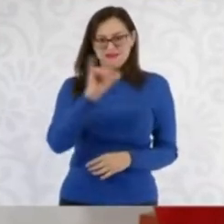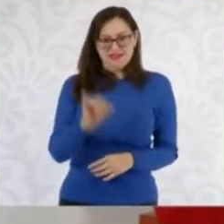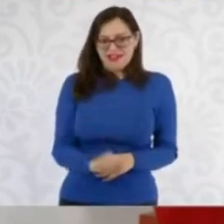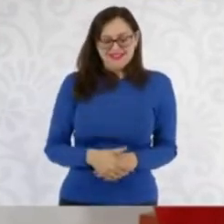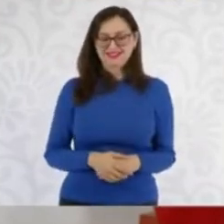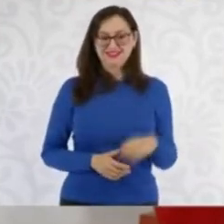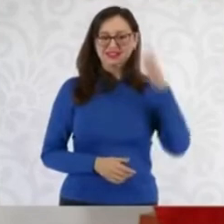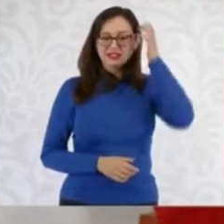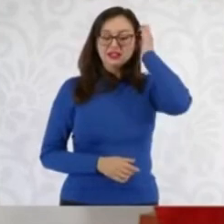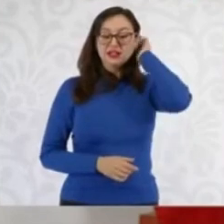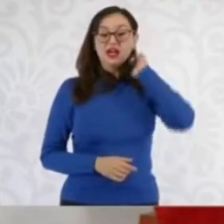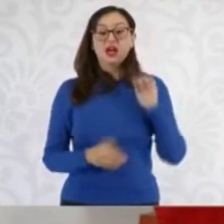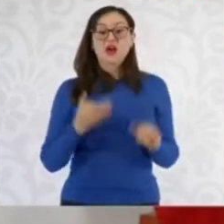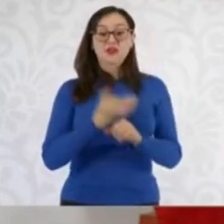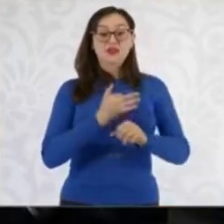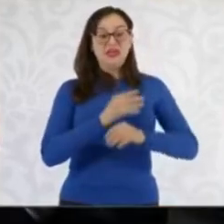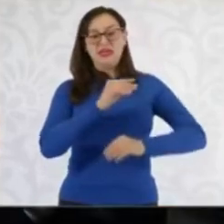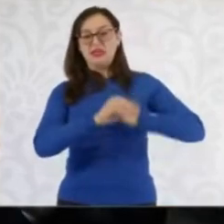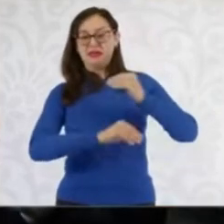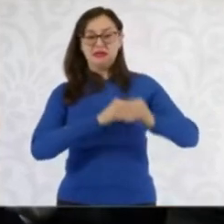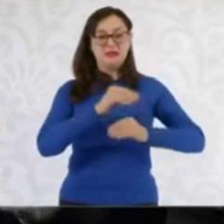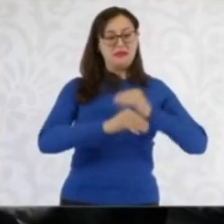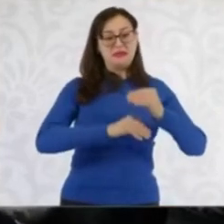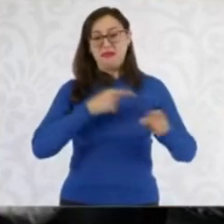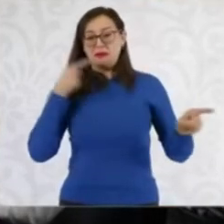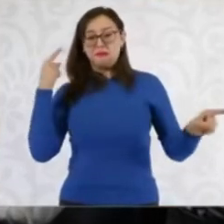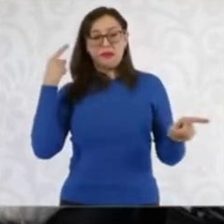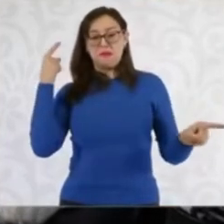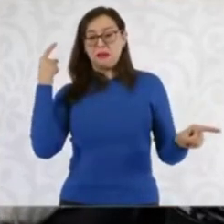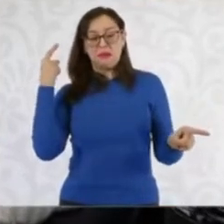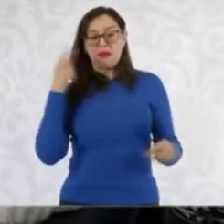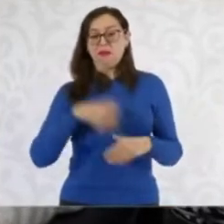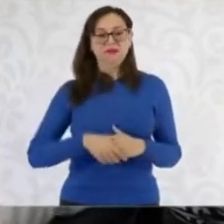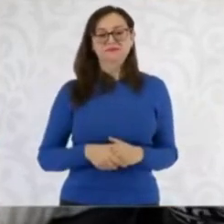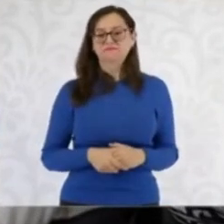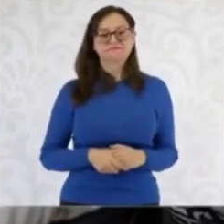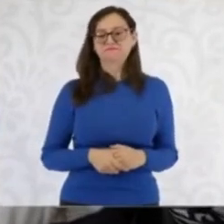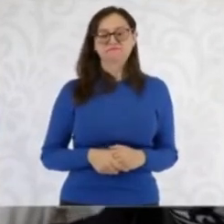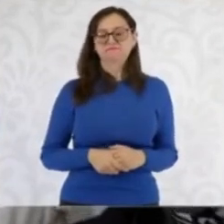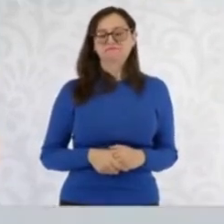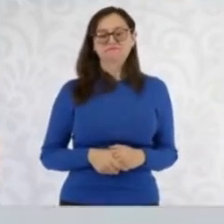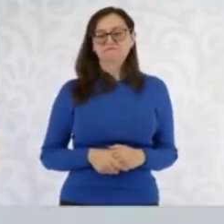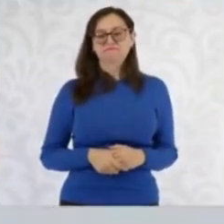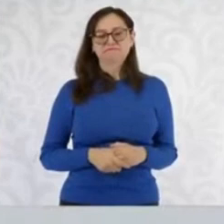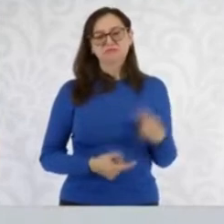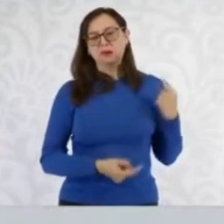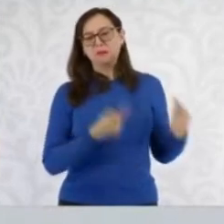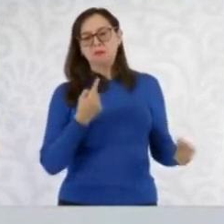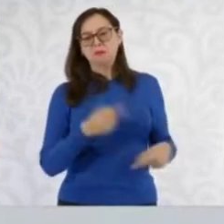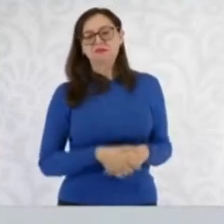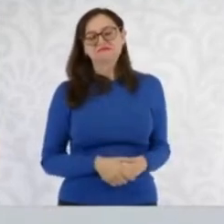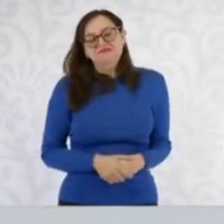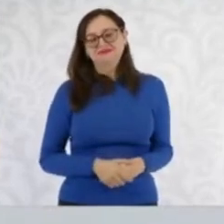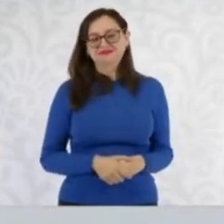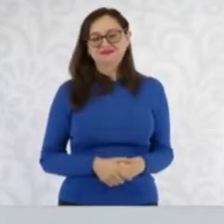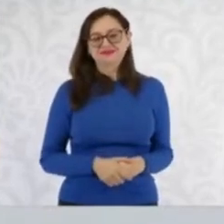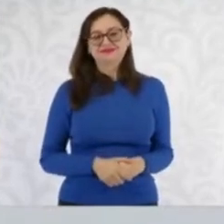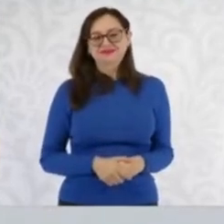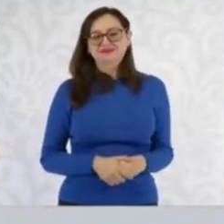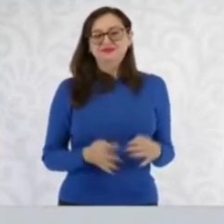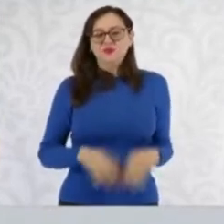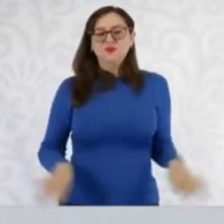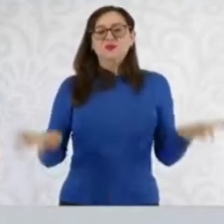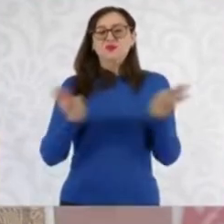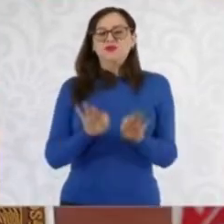tampoco se trata de entrar ahora en una... Hay que evitar también caer en cualquier provocación, es importante.